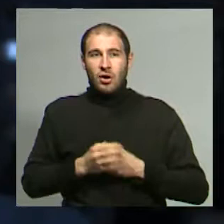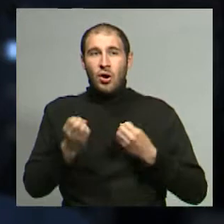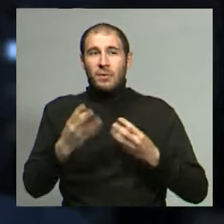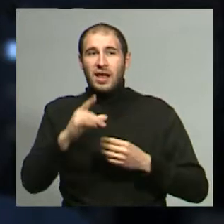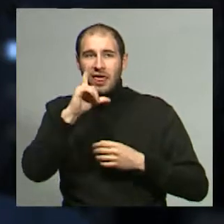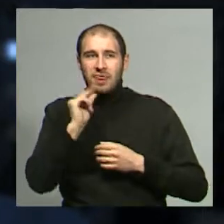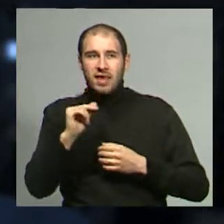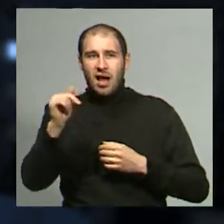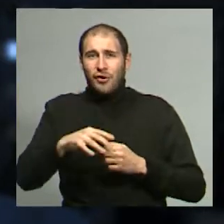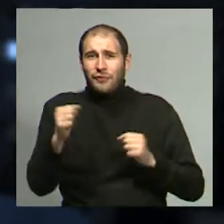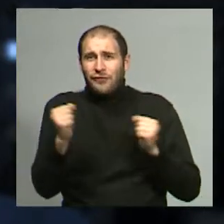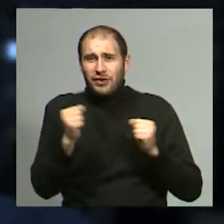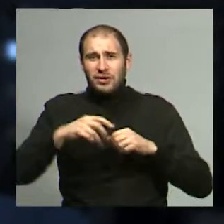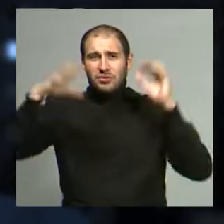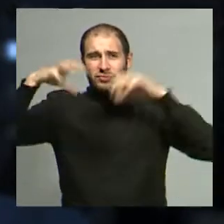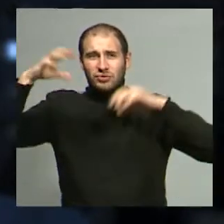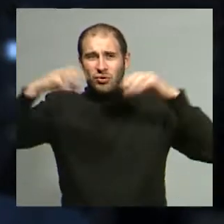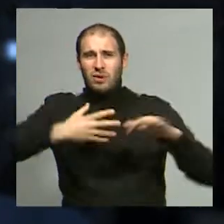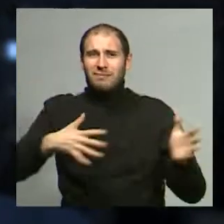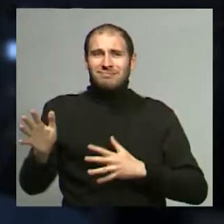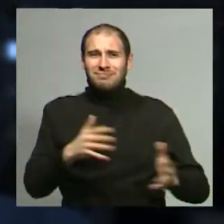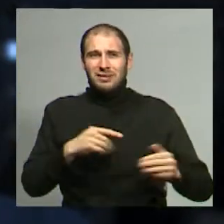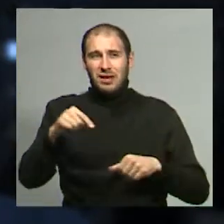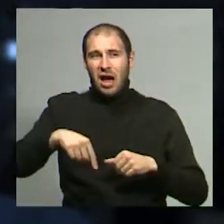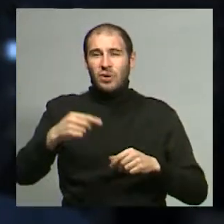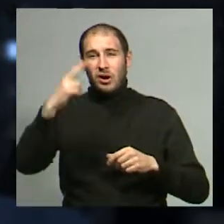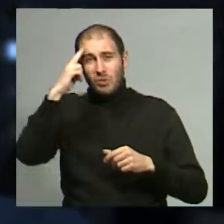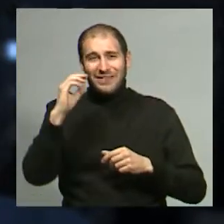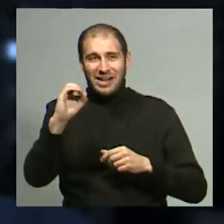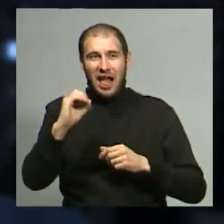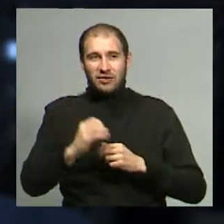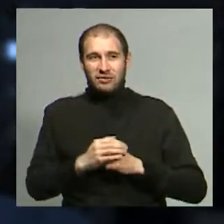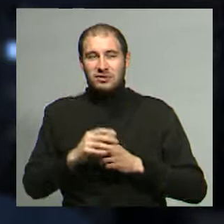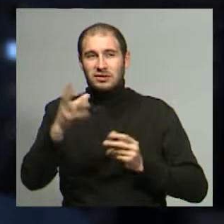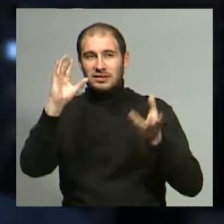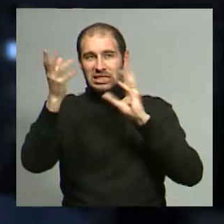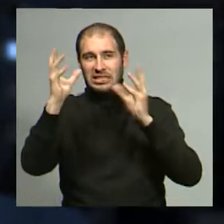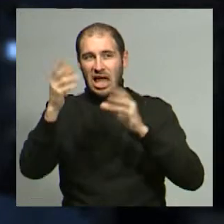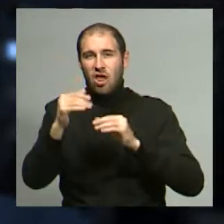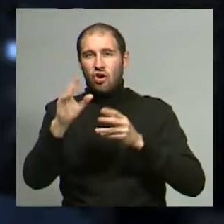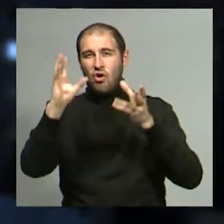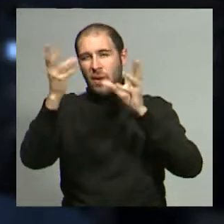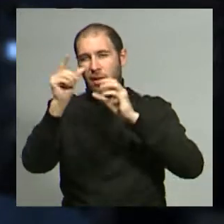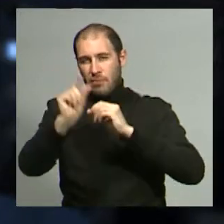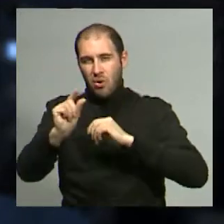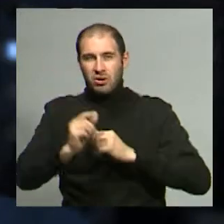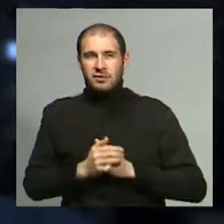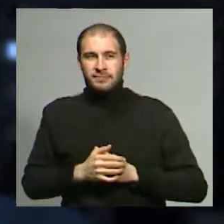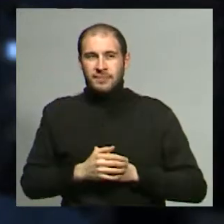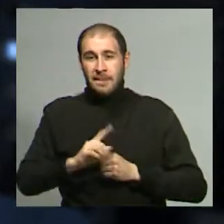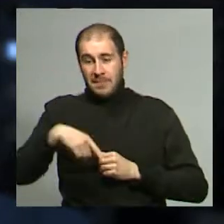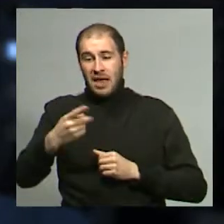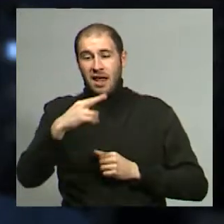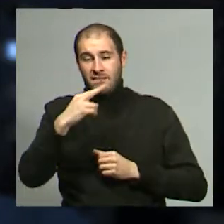sido un día fresco, lluvioso, con viento, la actual 9 grados y el cielo se encuentra parcialmente nublado.